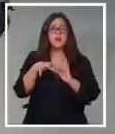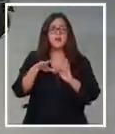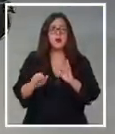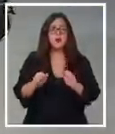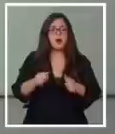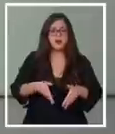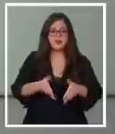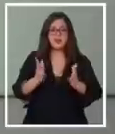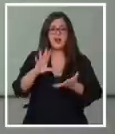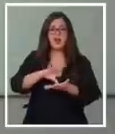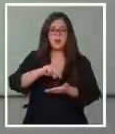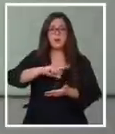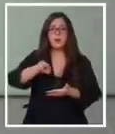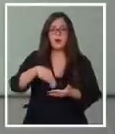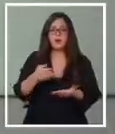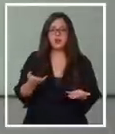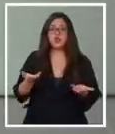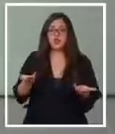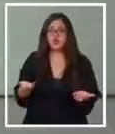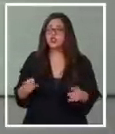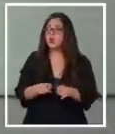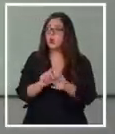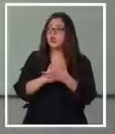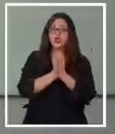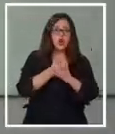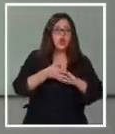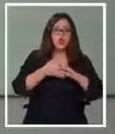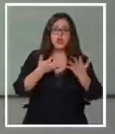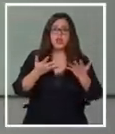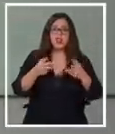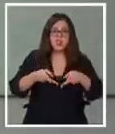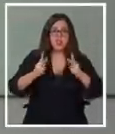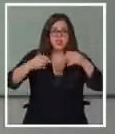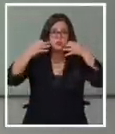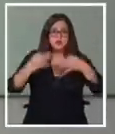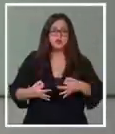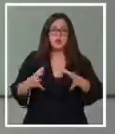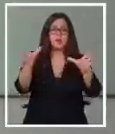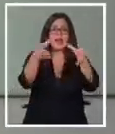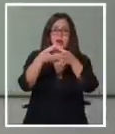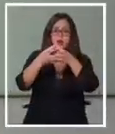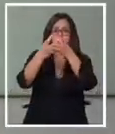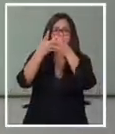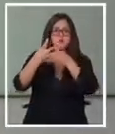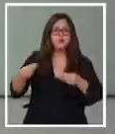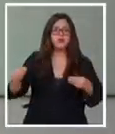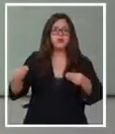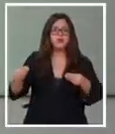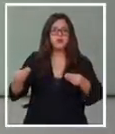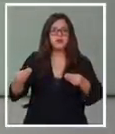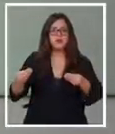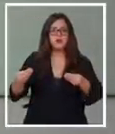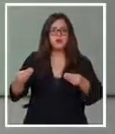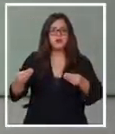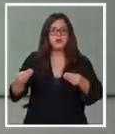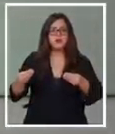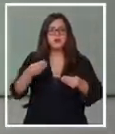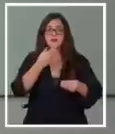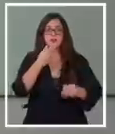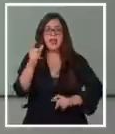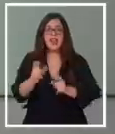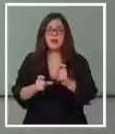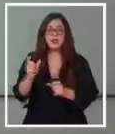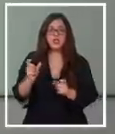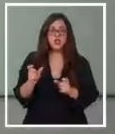las calles de nuestro país y por lo tanto vamos a aplicar toda la fuerza del derecho para desarticularlas y la gente que ha estado